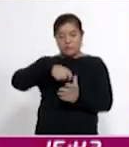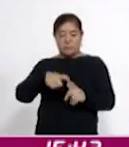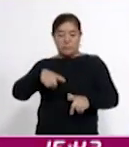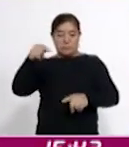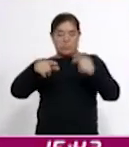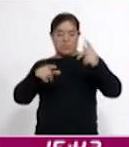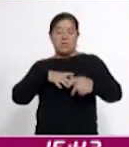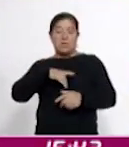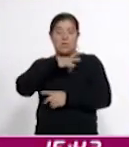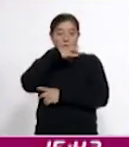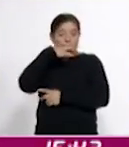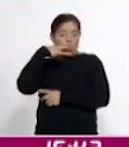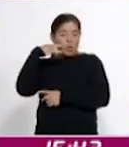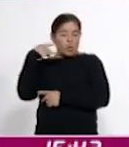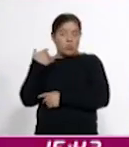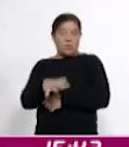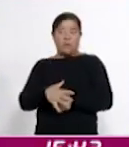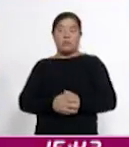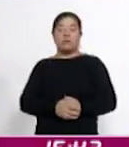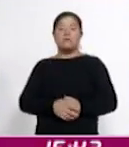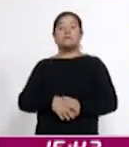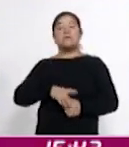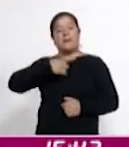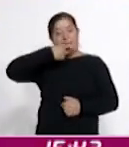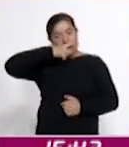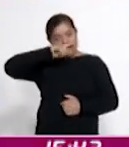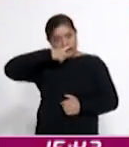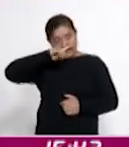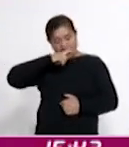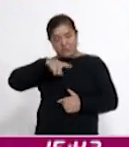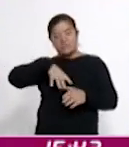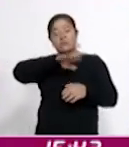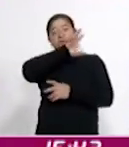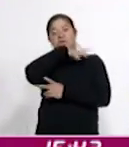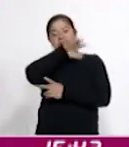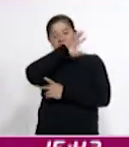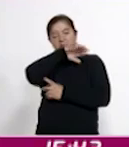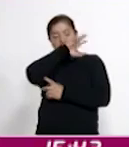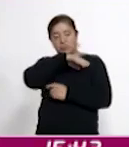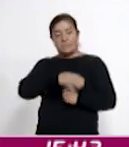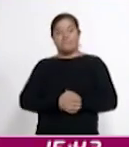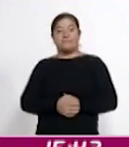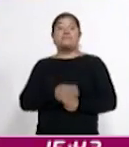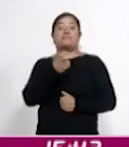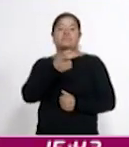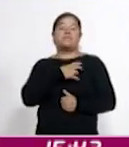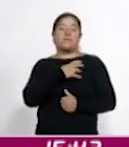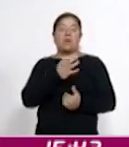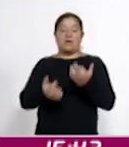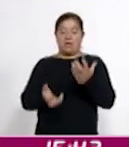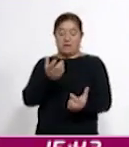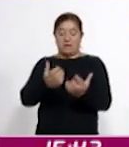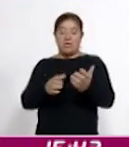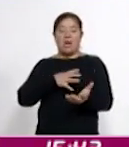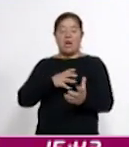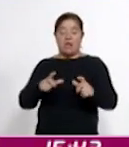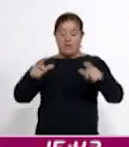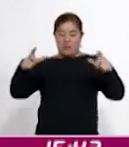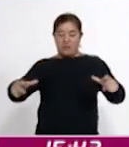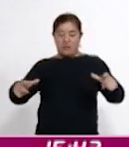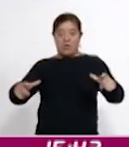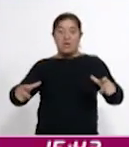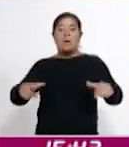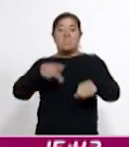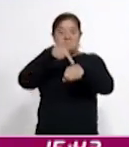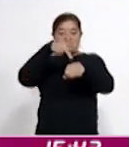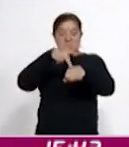lleva rajas y pasote y cebolla. Y todo eso va cocido en un comal con grava.